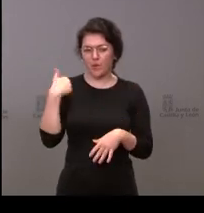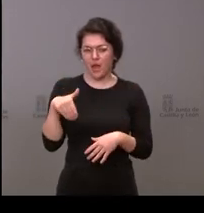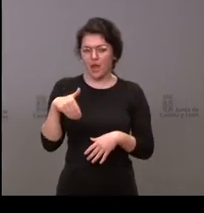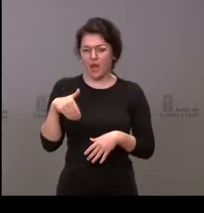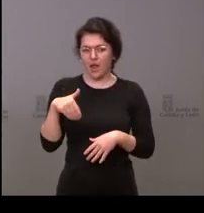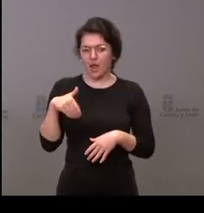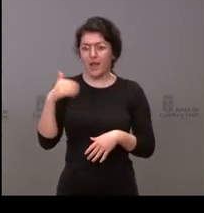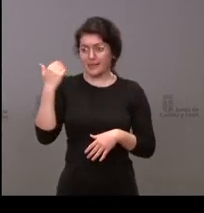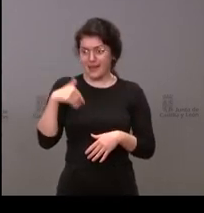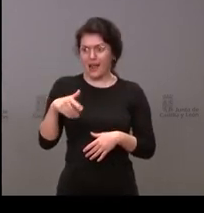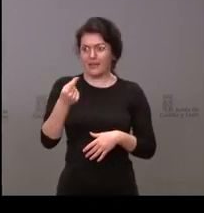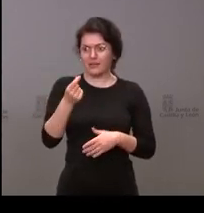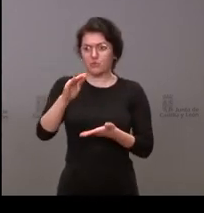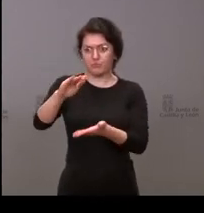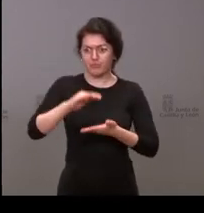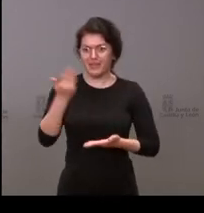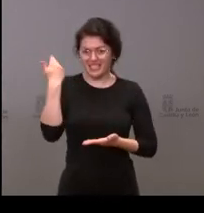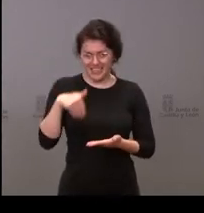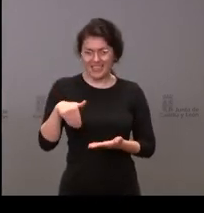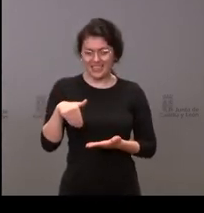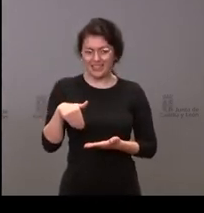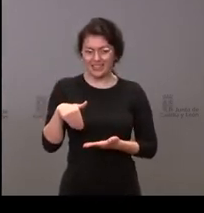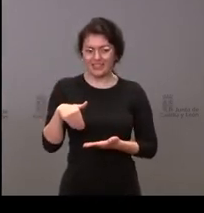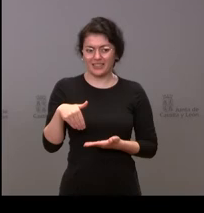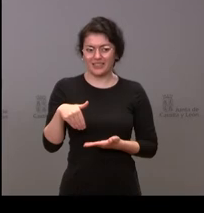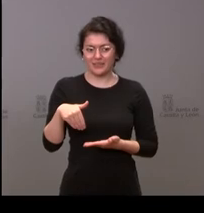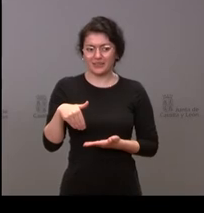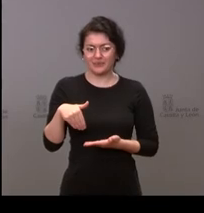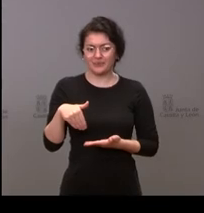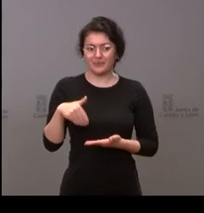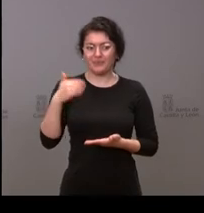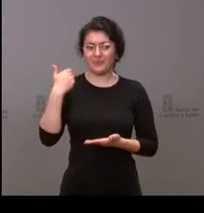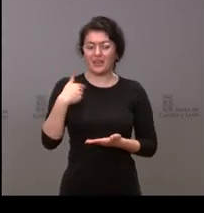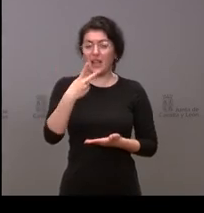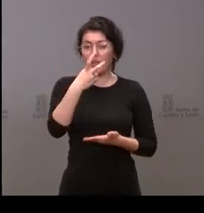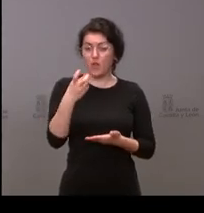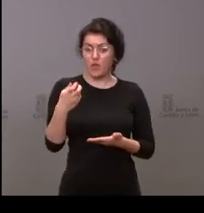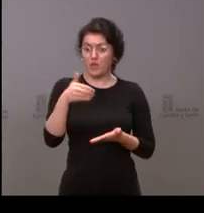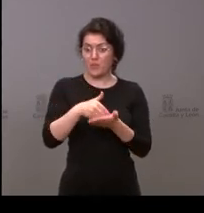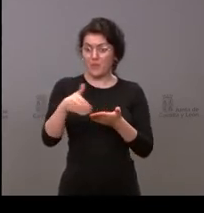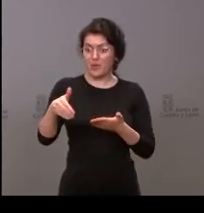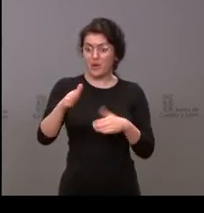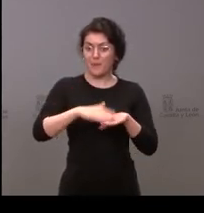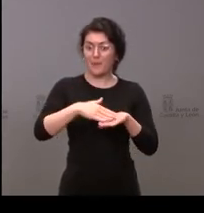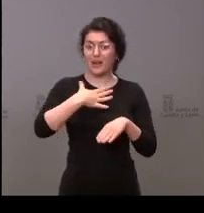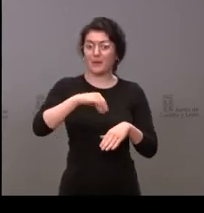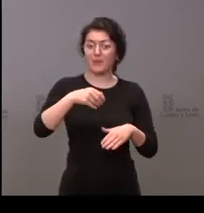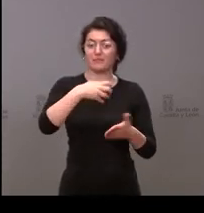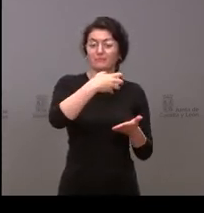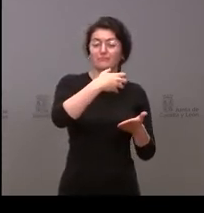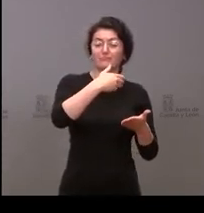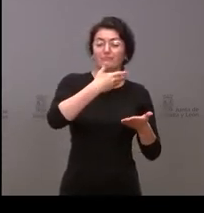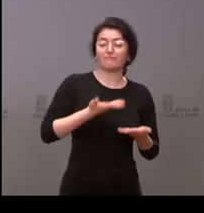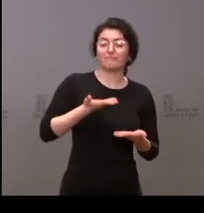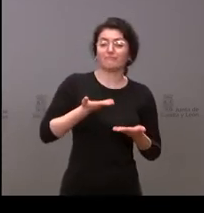se disponía de ese dinero un plan de 200 millones anuncios para ayudarse a las familias perdón a las empresas eso que se pondrían